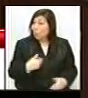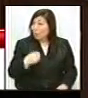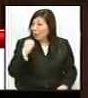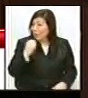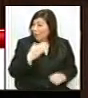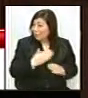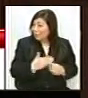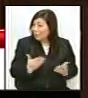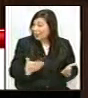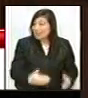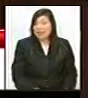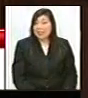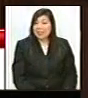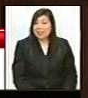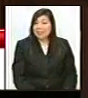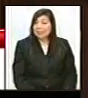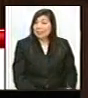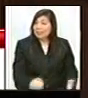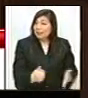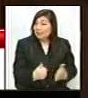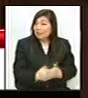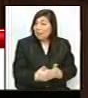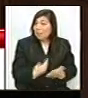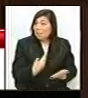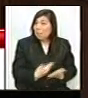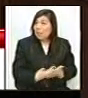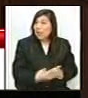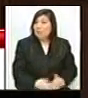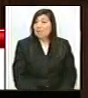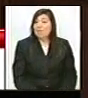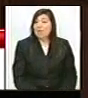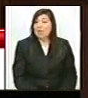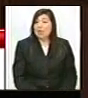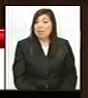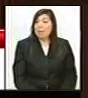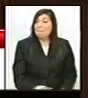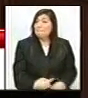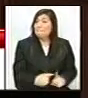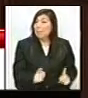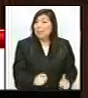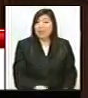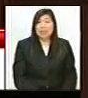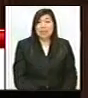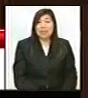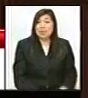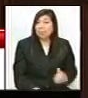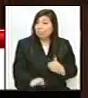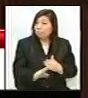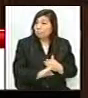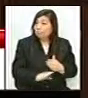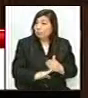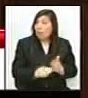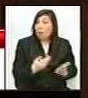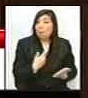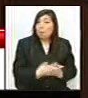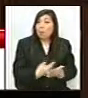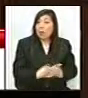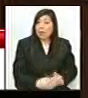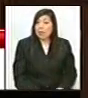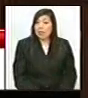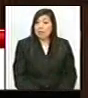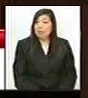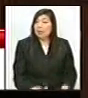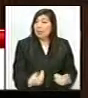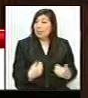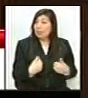la defensa. Se nos ha impedido generar prueba de descargo. Y sin embargo, bajo la prueba de cargo que